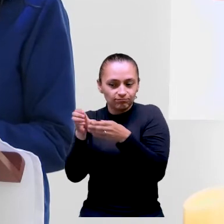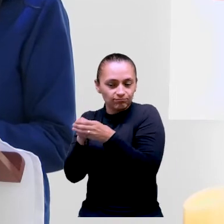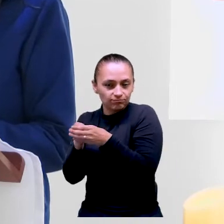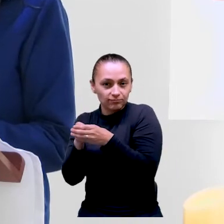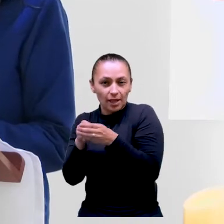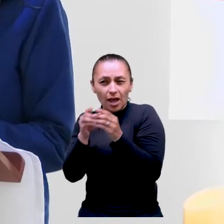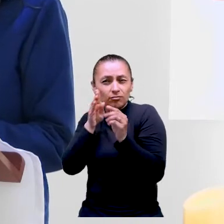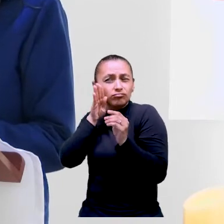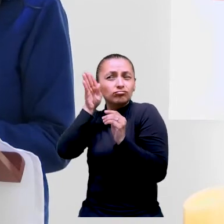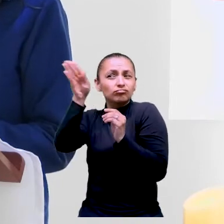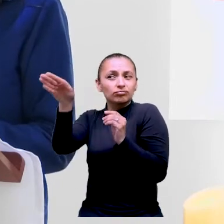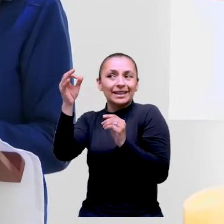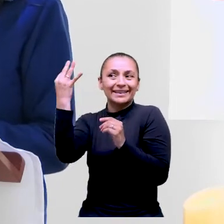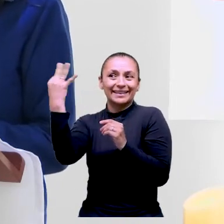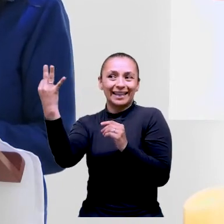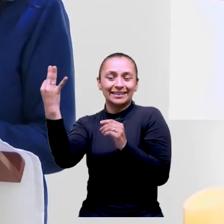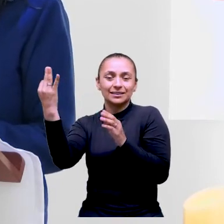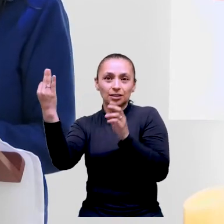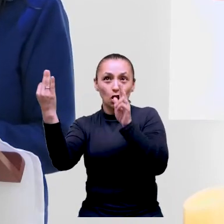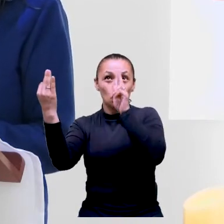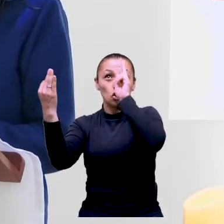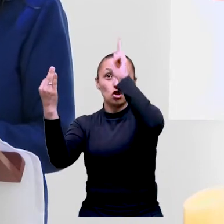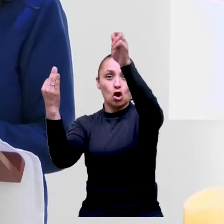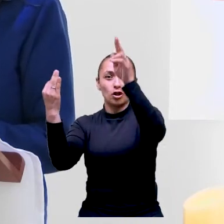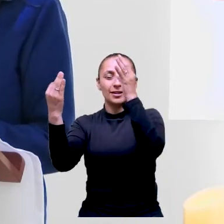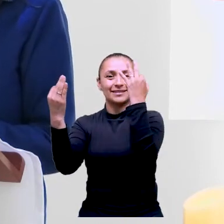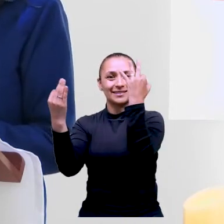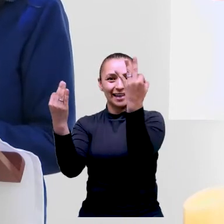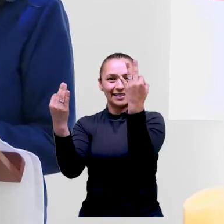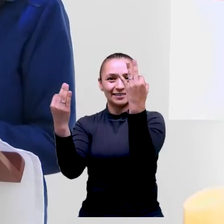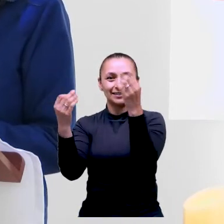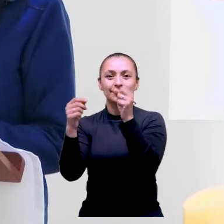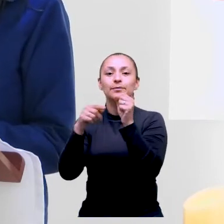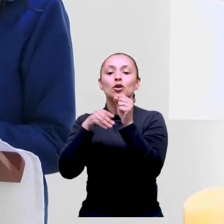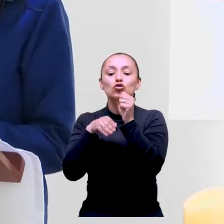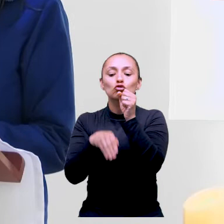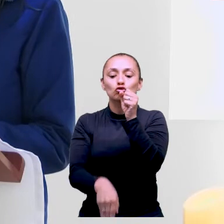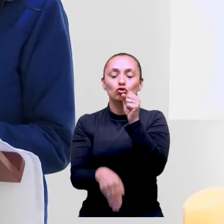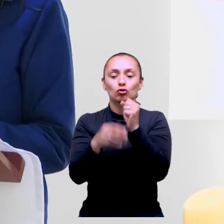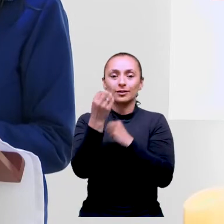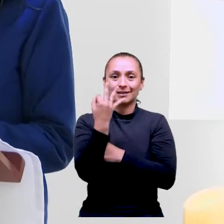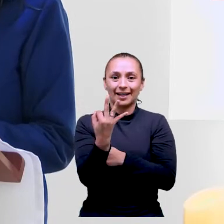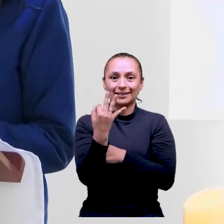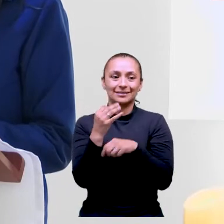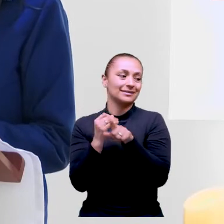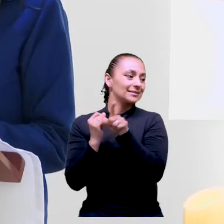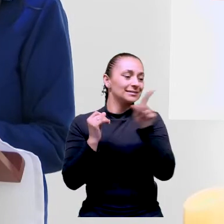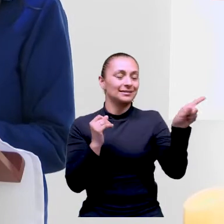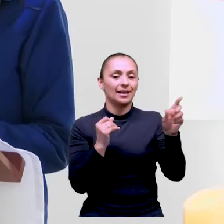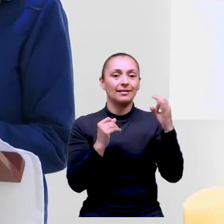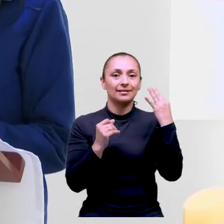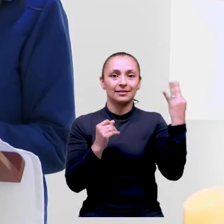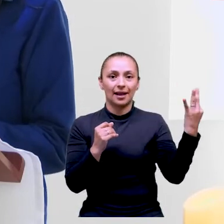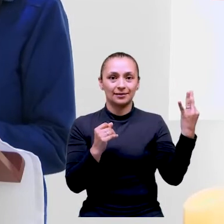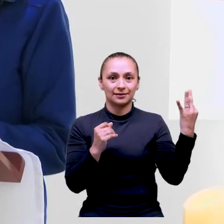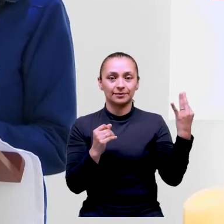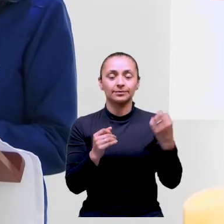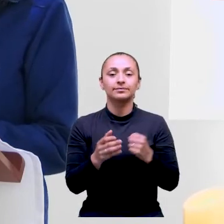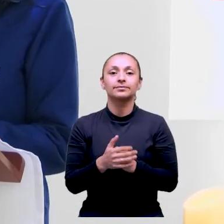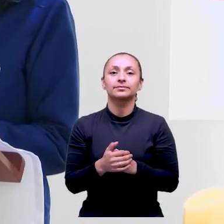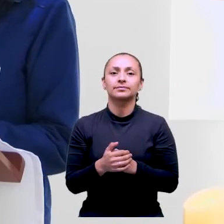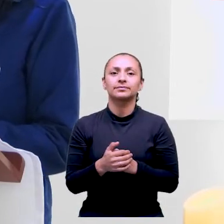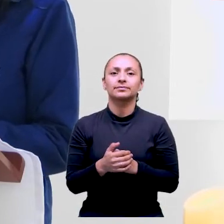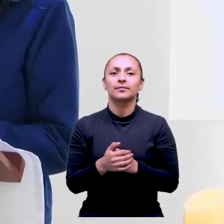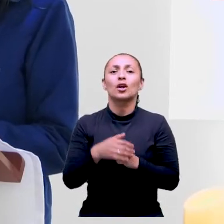al oriente había tres puertas al norte tres puertas tres puertas al sur y